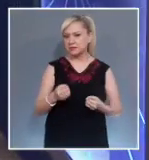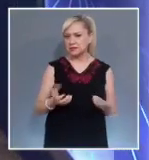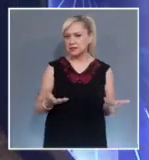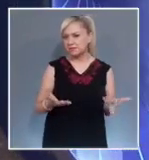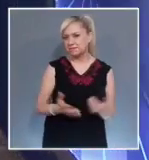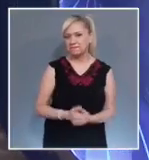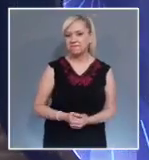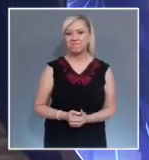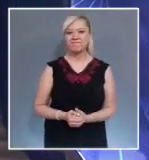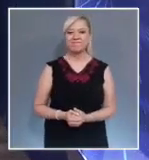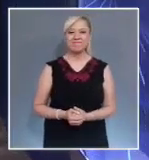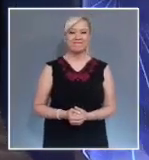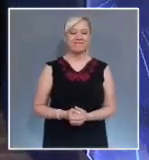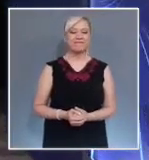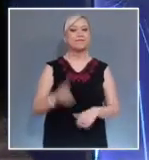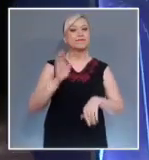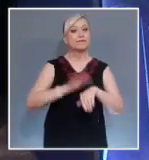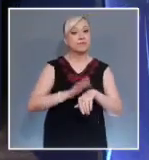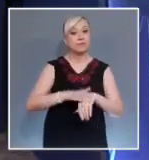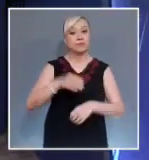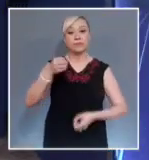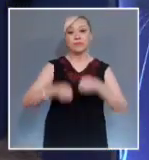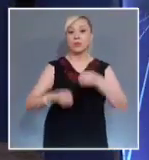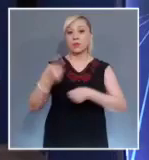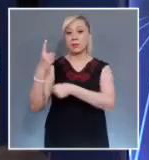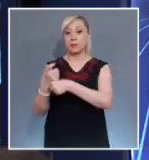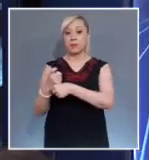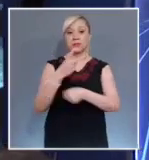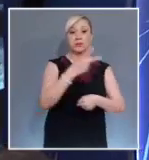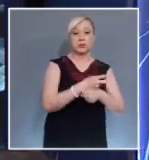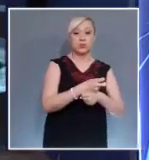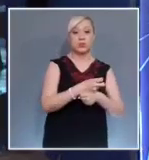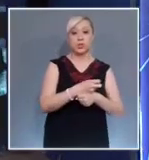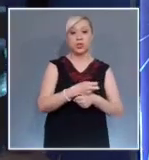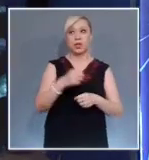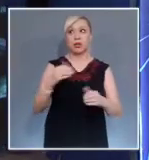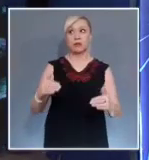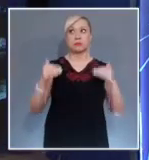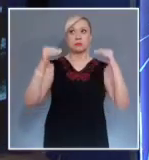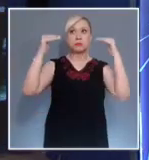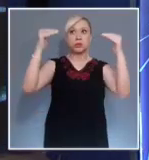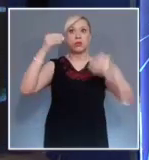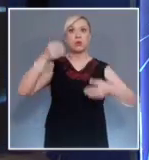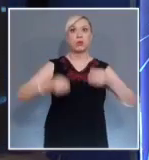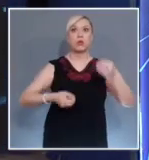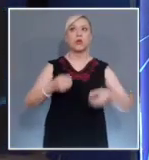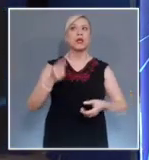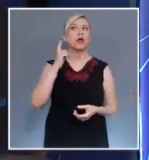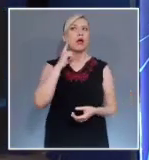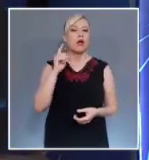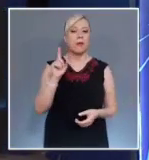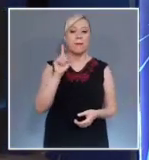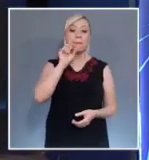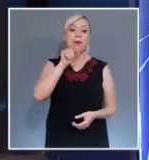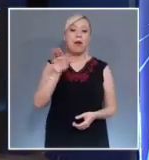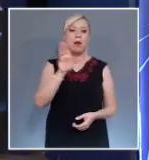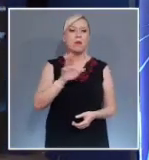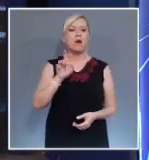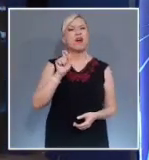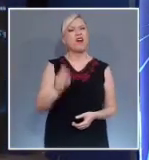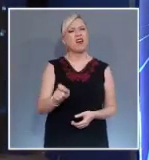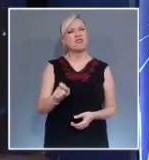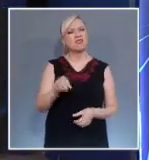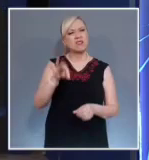informarle que las alas de la corte tienen previsto resolver en sus sesiones de este miércoles asunto relacionados con la reforma político electoral